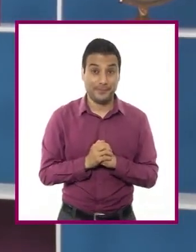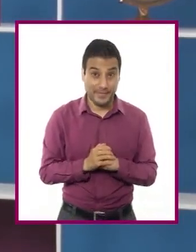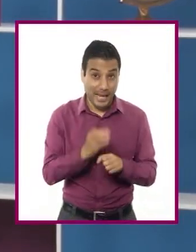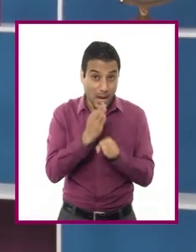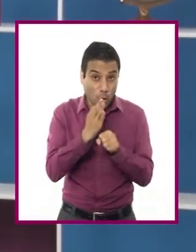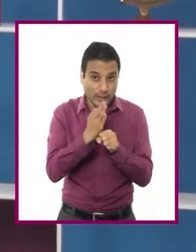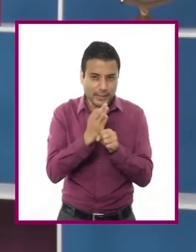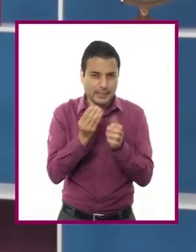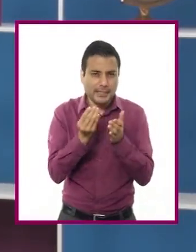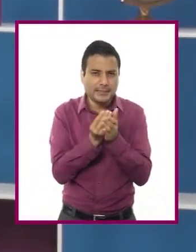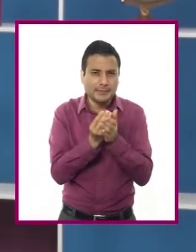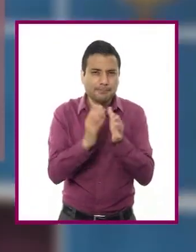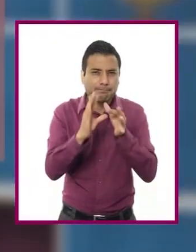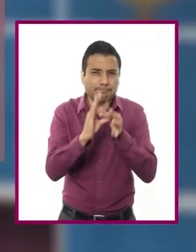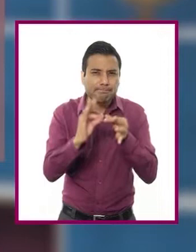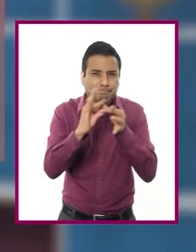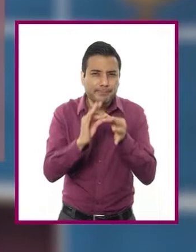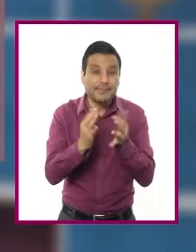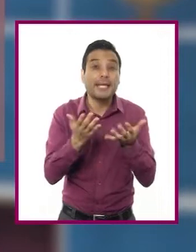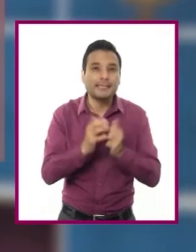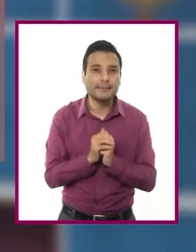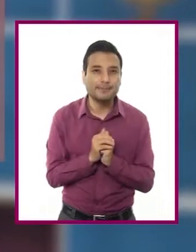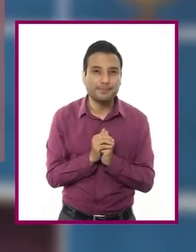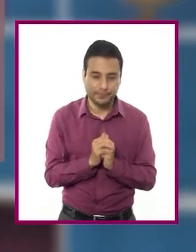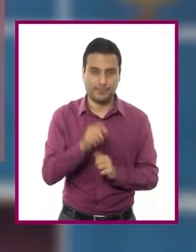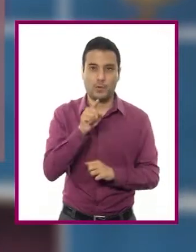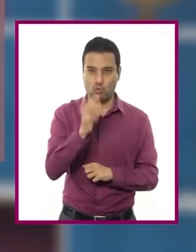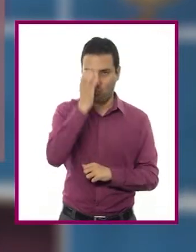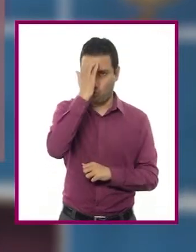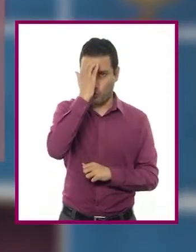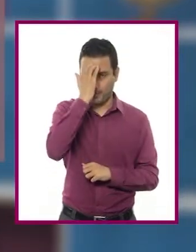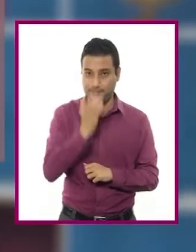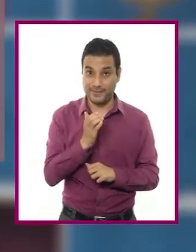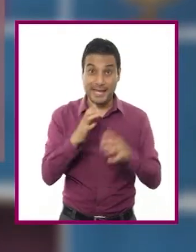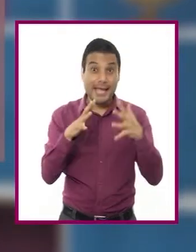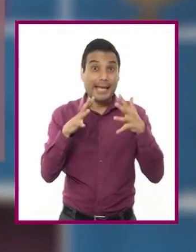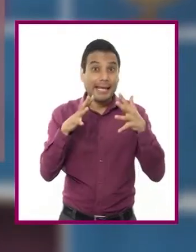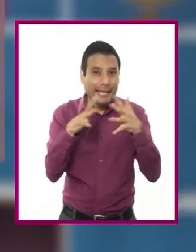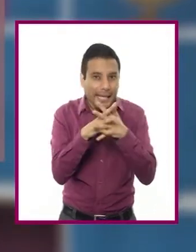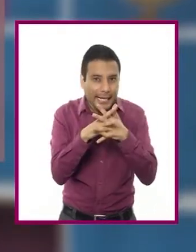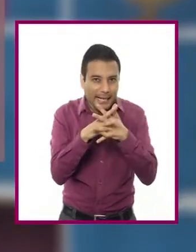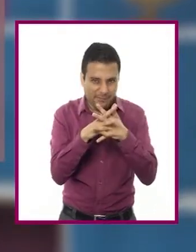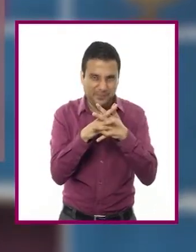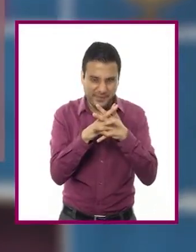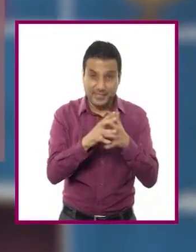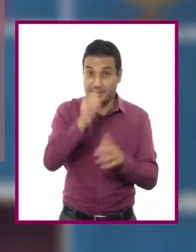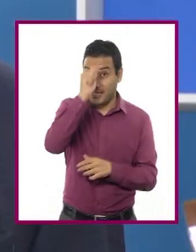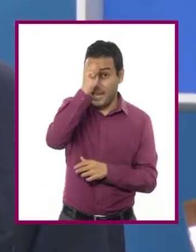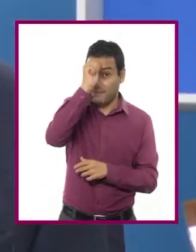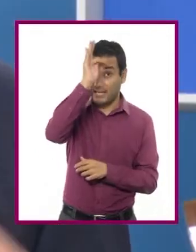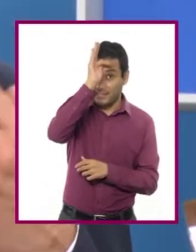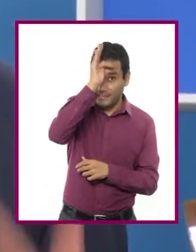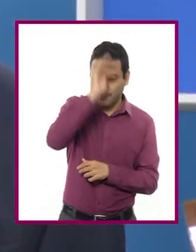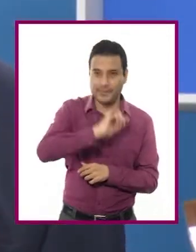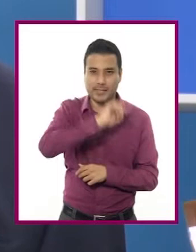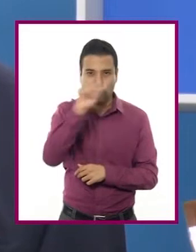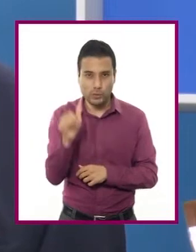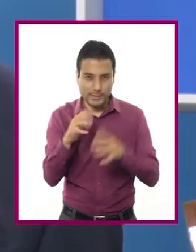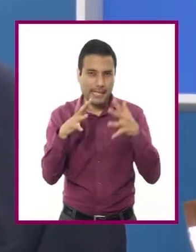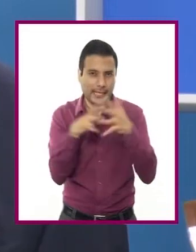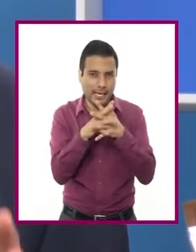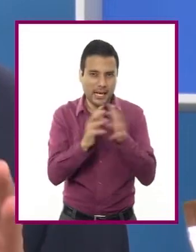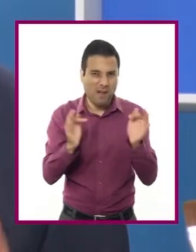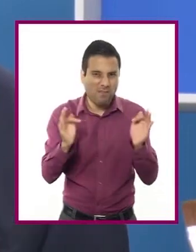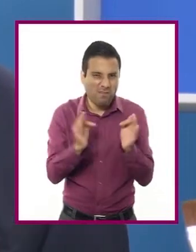de la sesión de hoy es reconocer la Guerra de Afganistán y el recrudecimiento de la Guerra Fría. Antes de